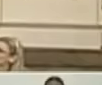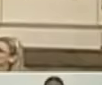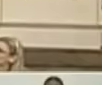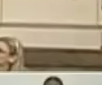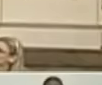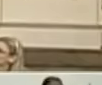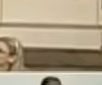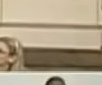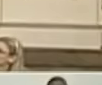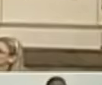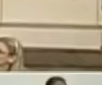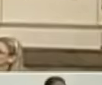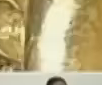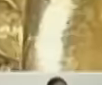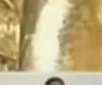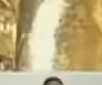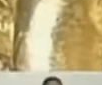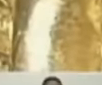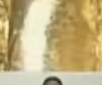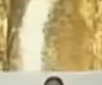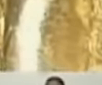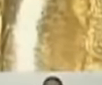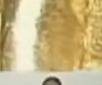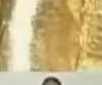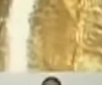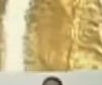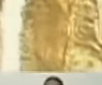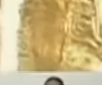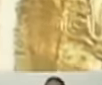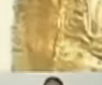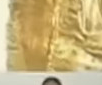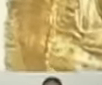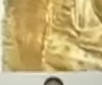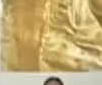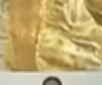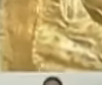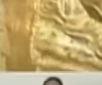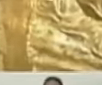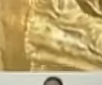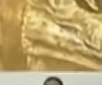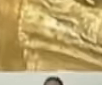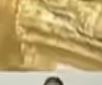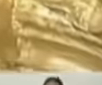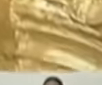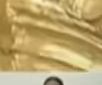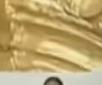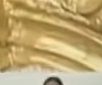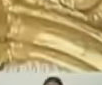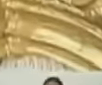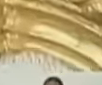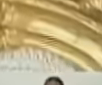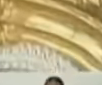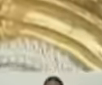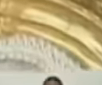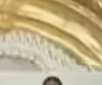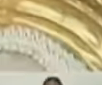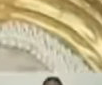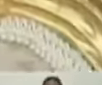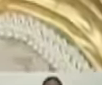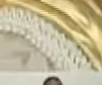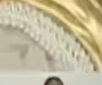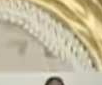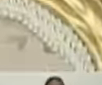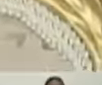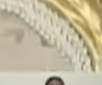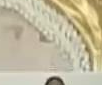matan. Los apellidos, las oligarquías. En esa silla se sentó 168 años los